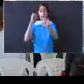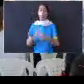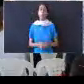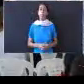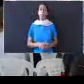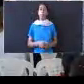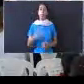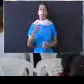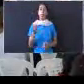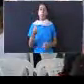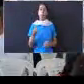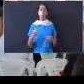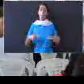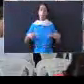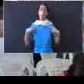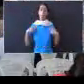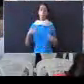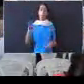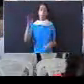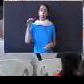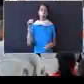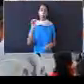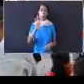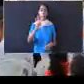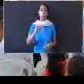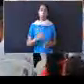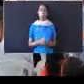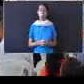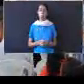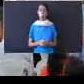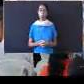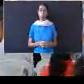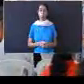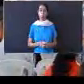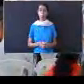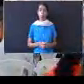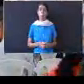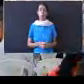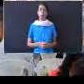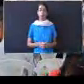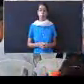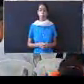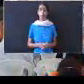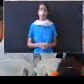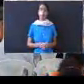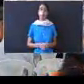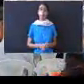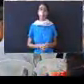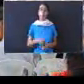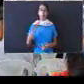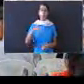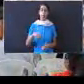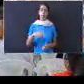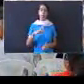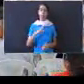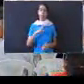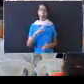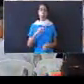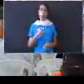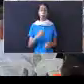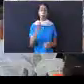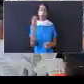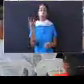Informa José Hernández Aquí tenemos el número 5206